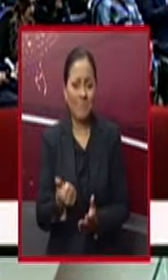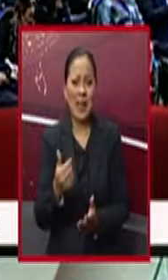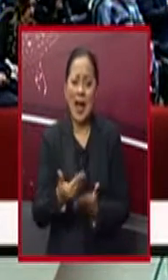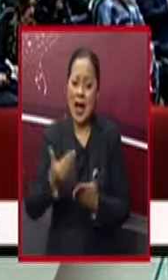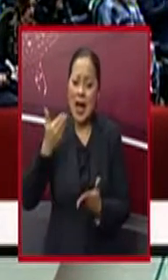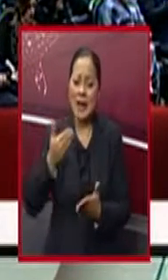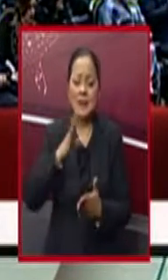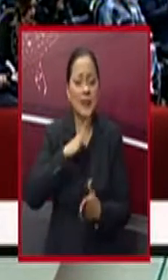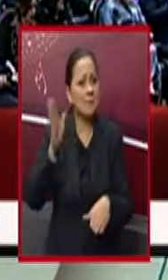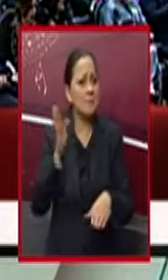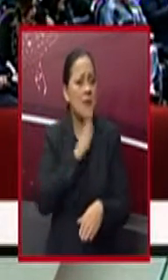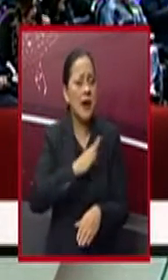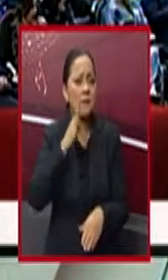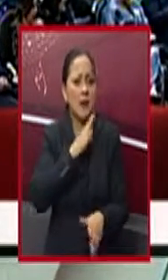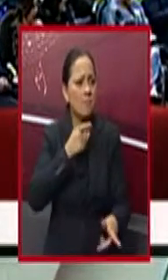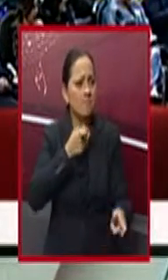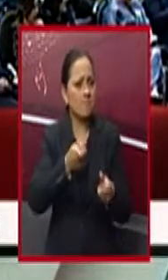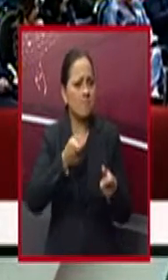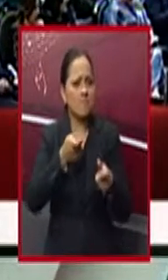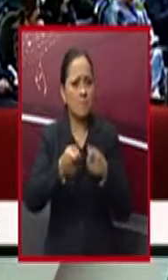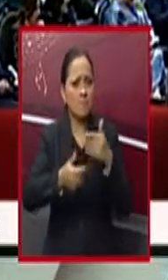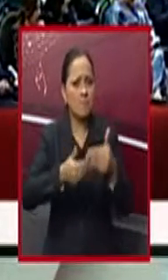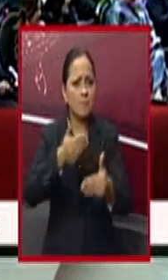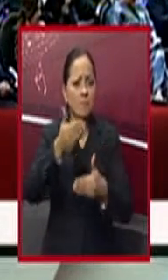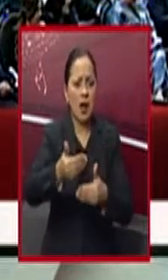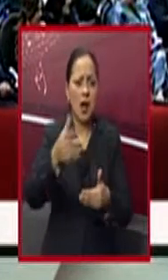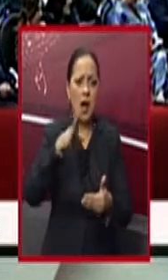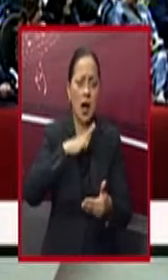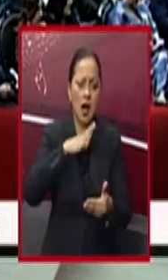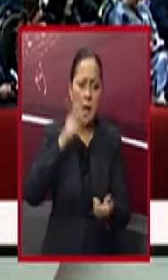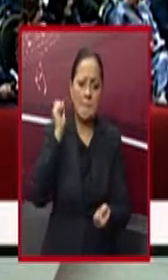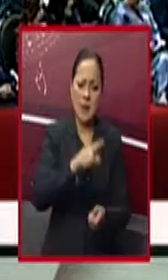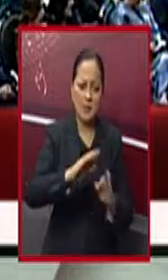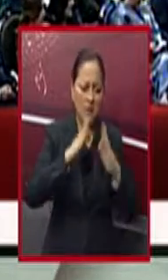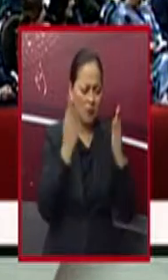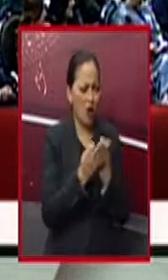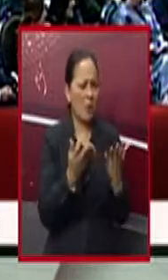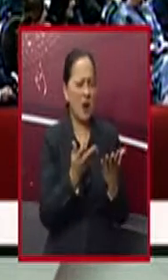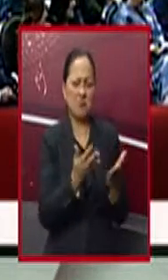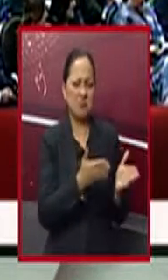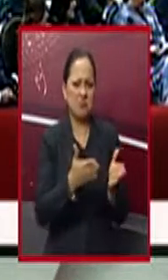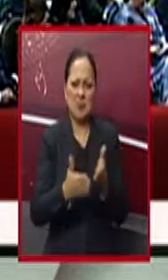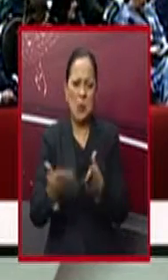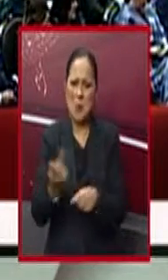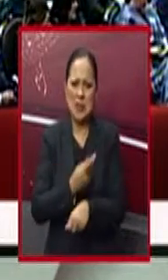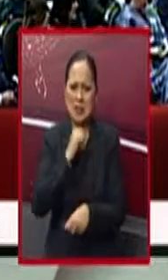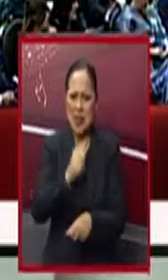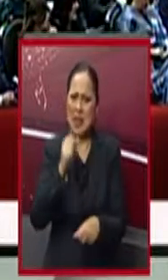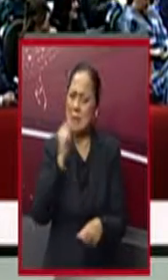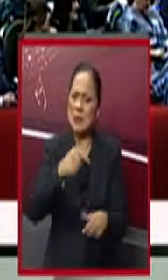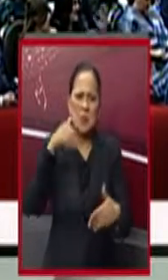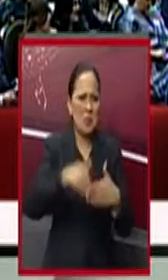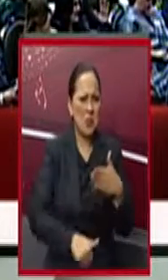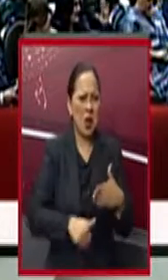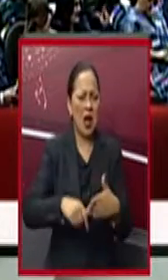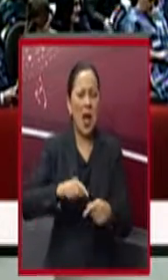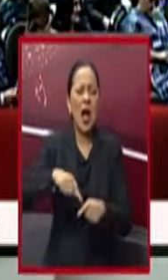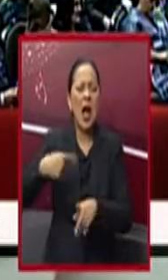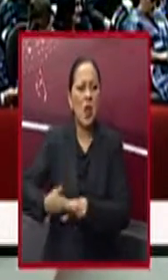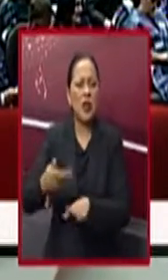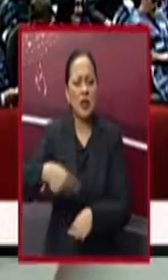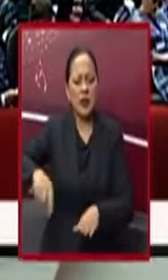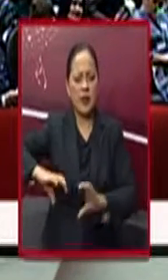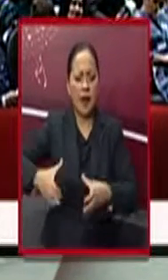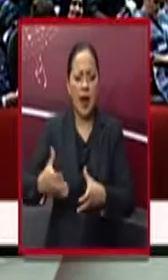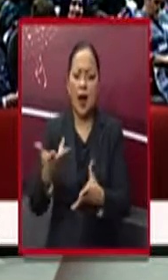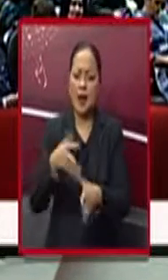mala conducción de quienes han desarrollado una política económica agresiva que lastima a la clase productiva nacional,